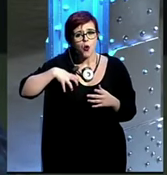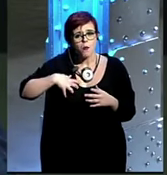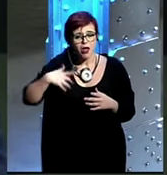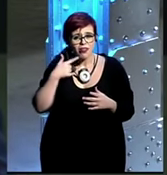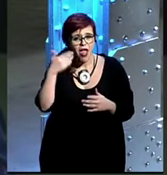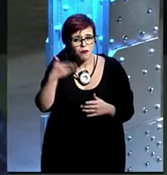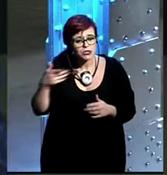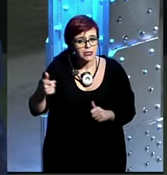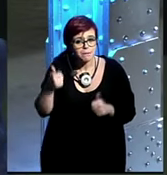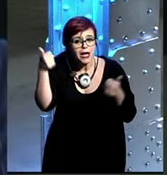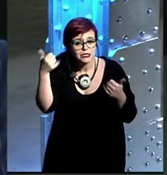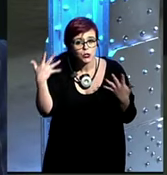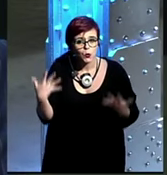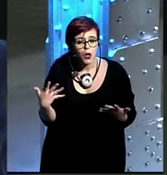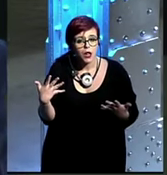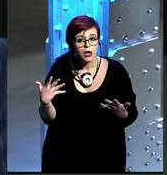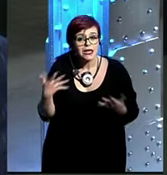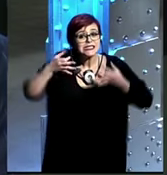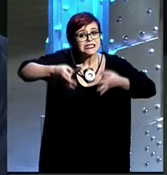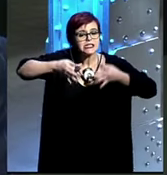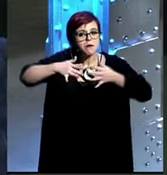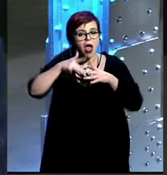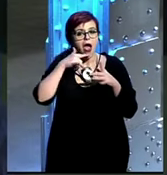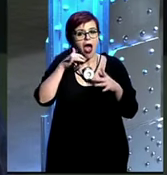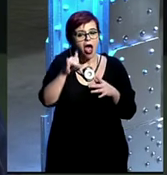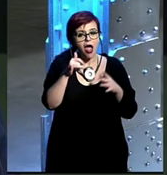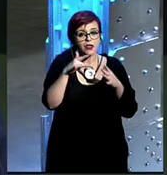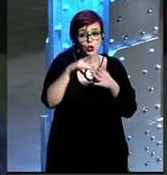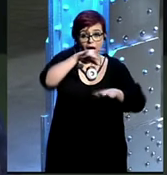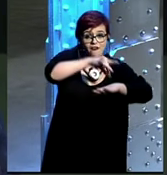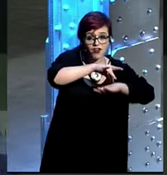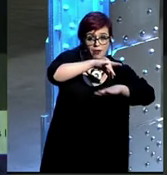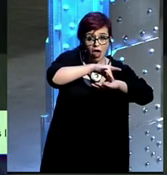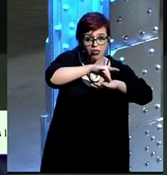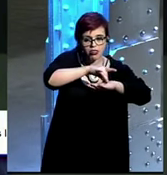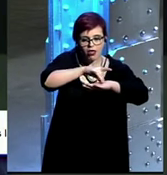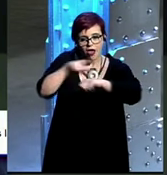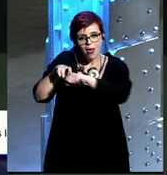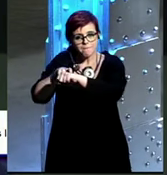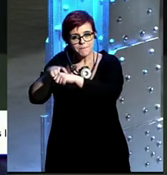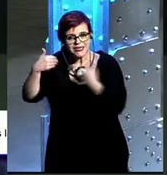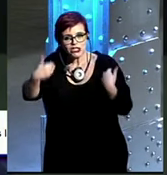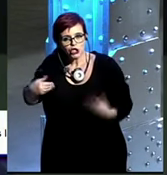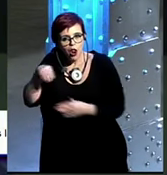que más dejamos de lado, que es el hecho de que siempre hay una interacción entre la enfermedad y la personalidad.